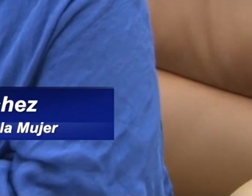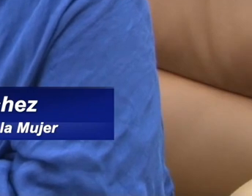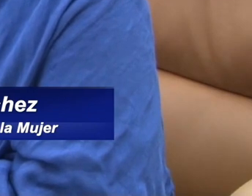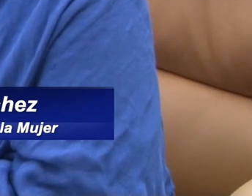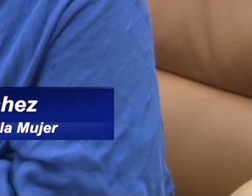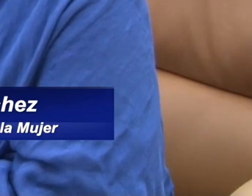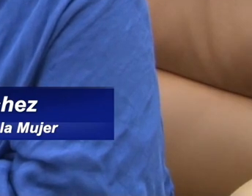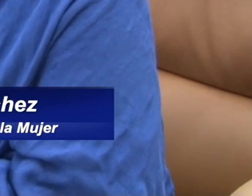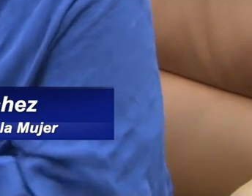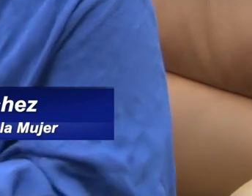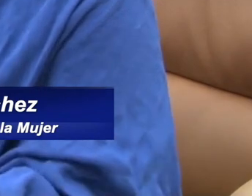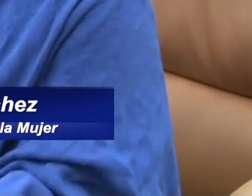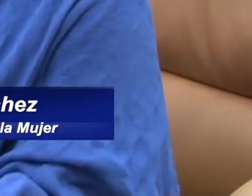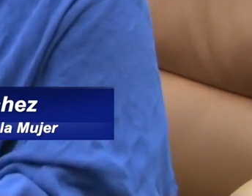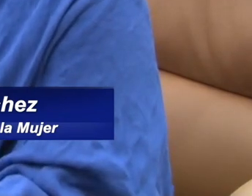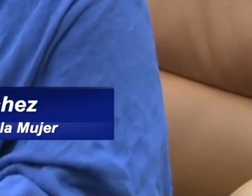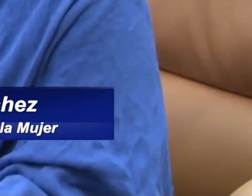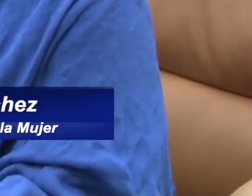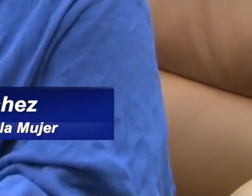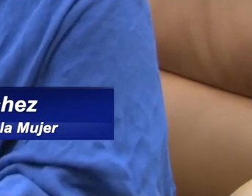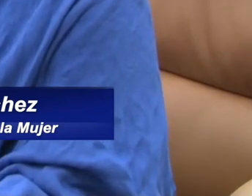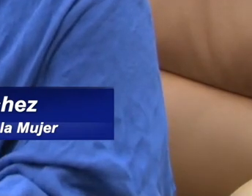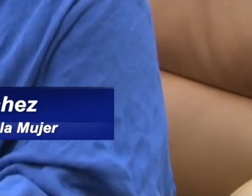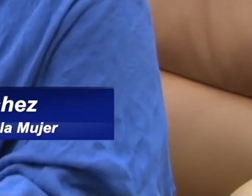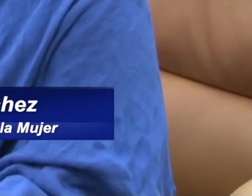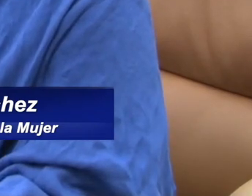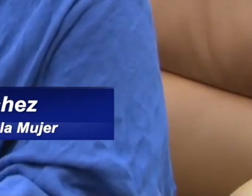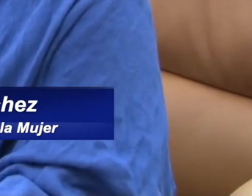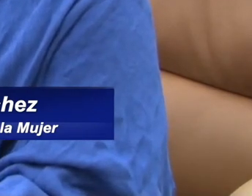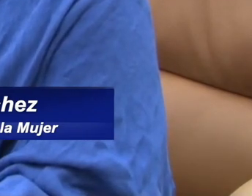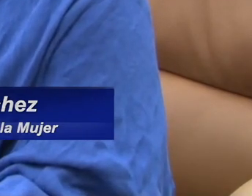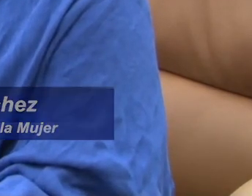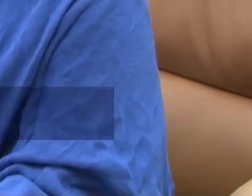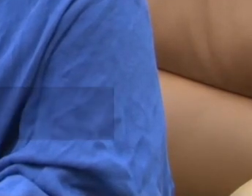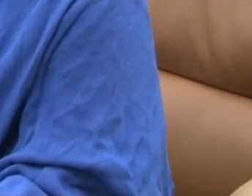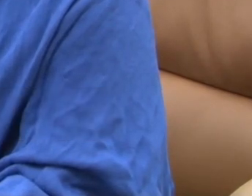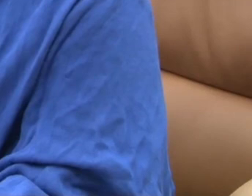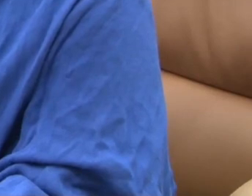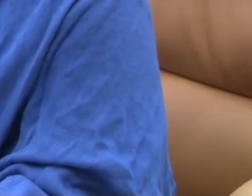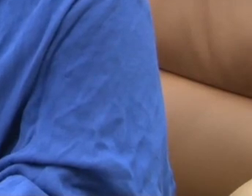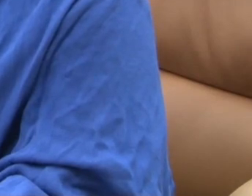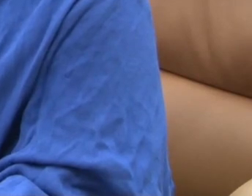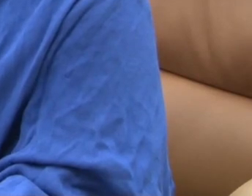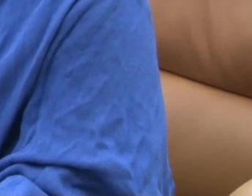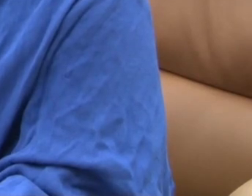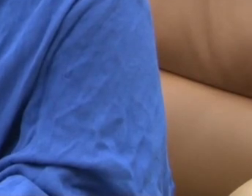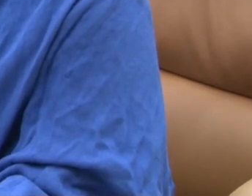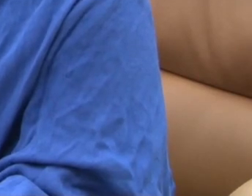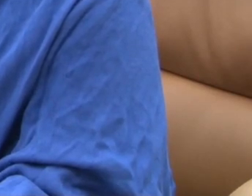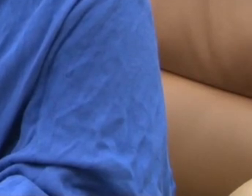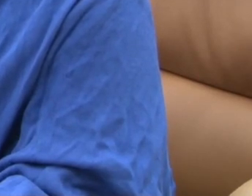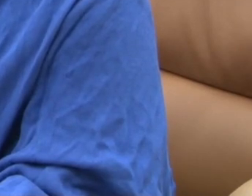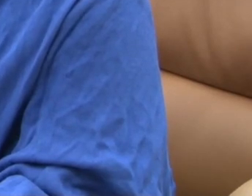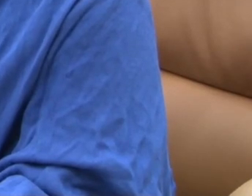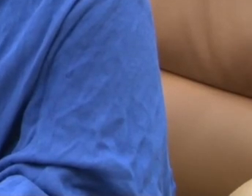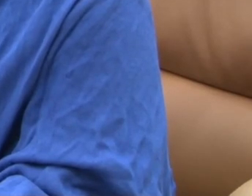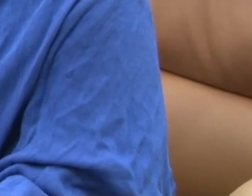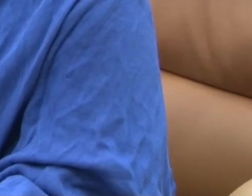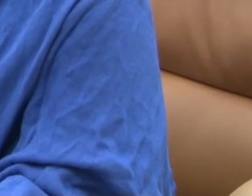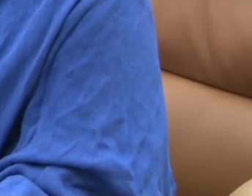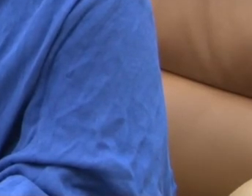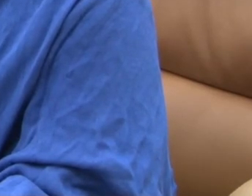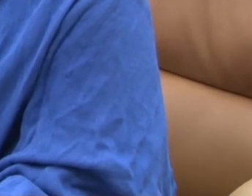creado programas sociales hacia la niñez y la familia. Creado programas de amor para